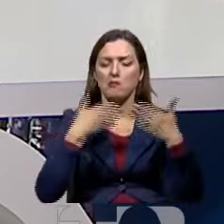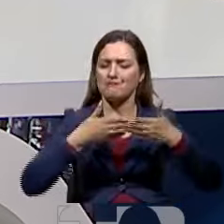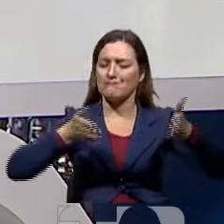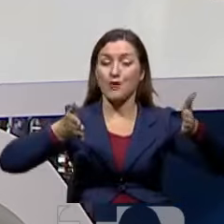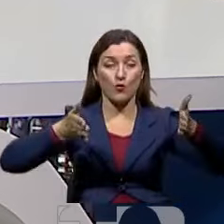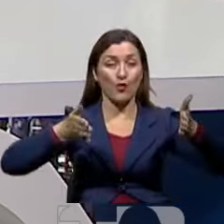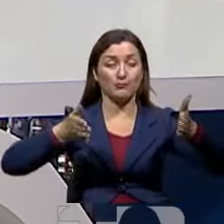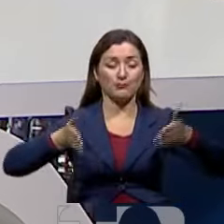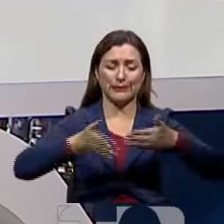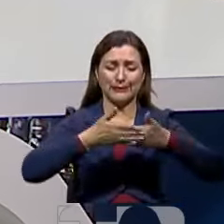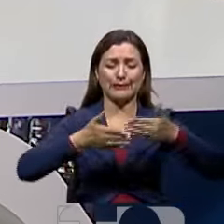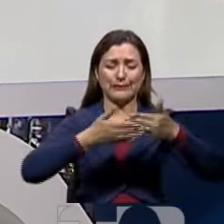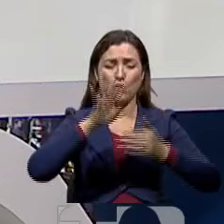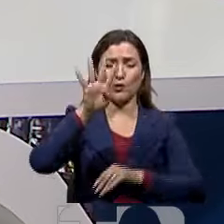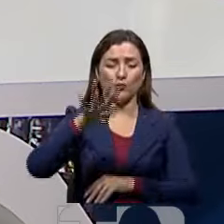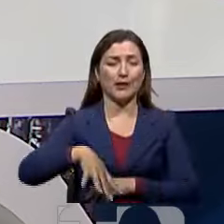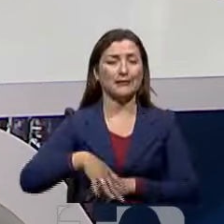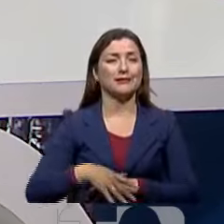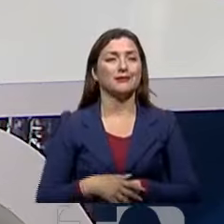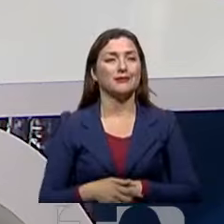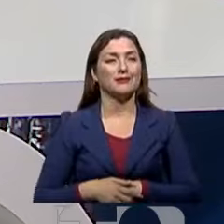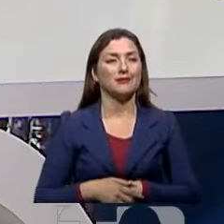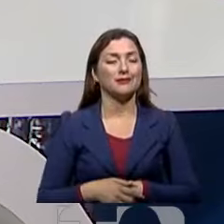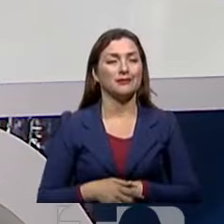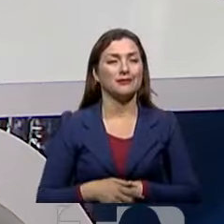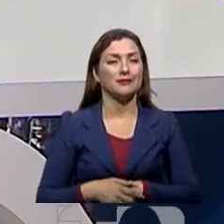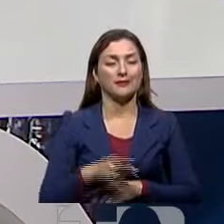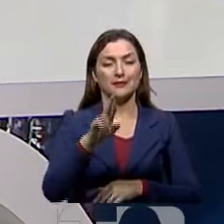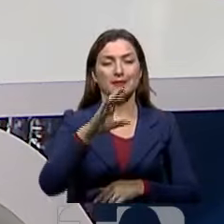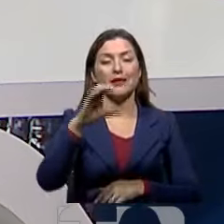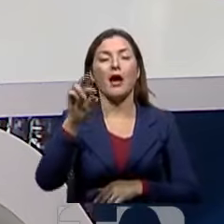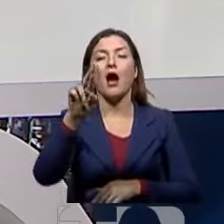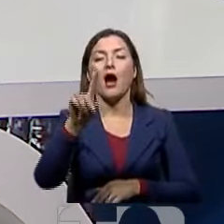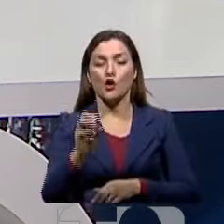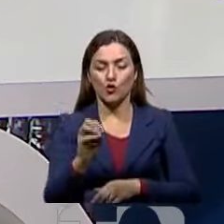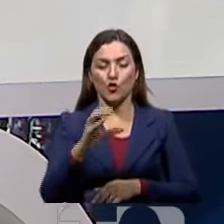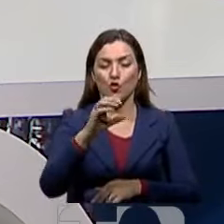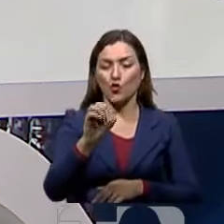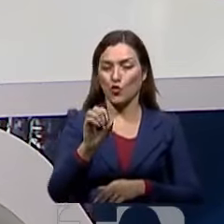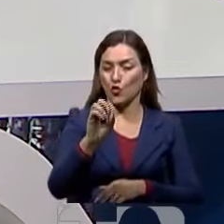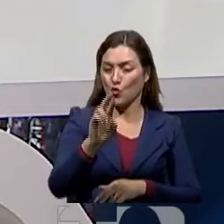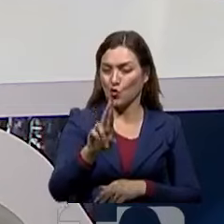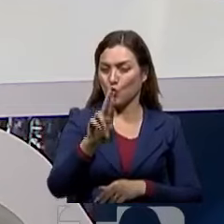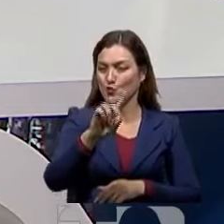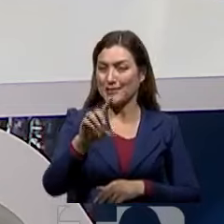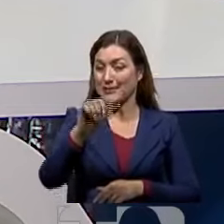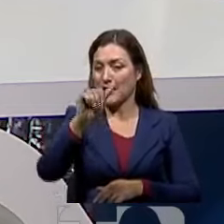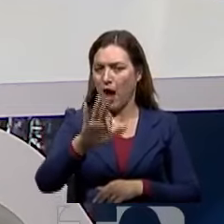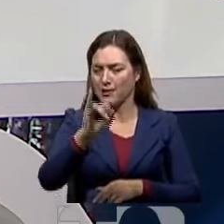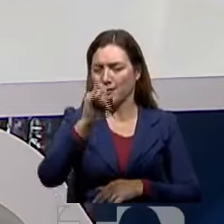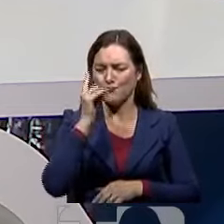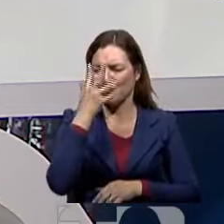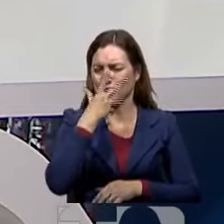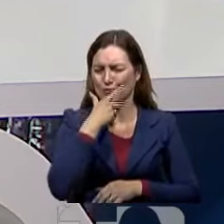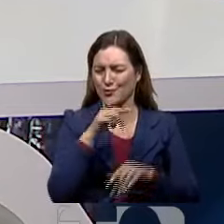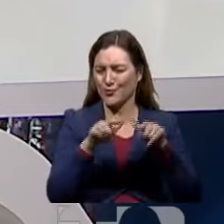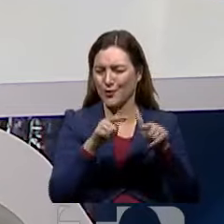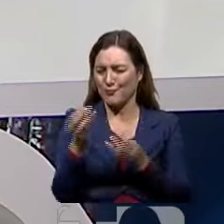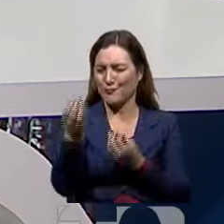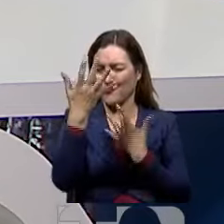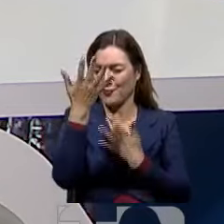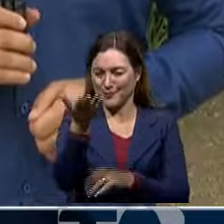después de estar cerrado 4 meses. Ricardo Cruzati se encuentra en este punto y nos trae más detalles sobre este lindo lugar del país.